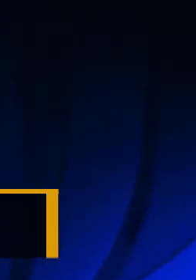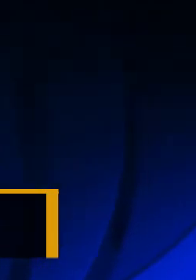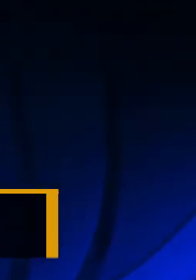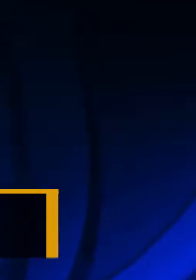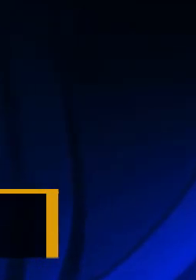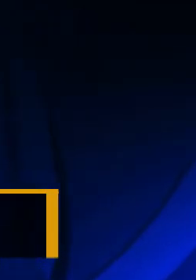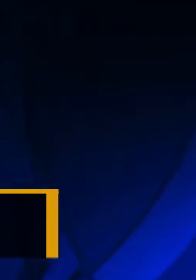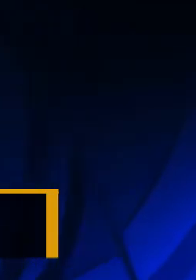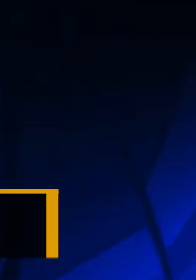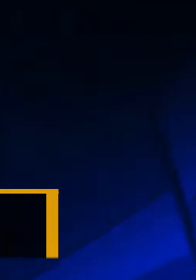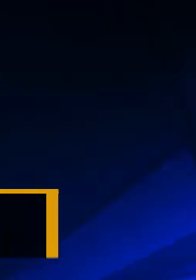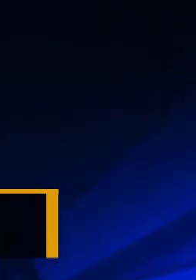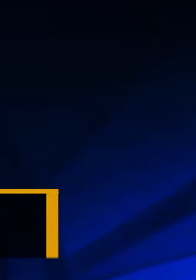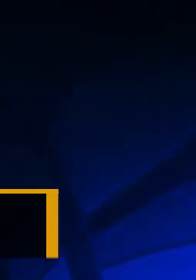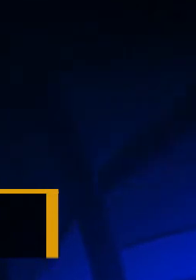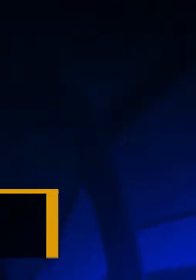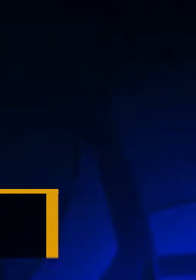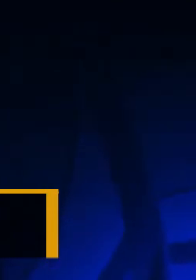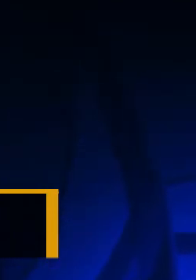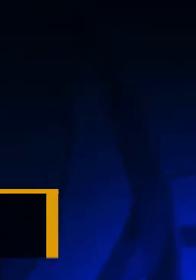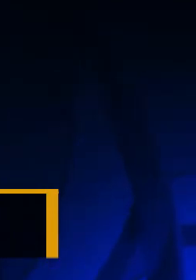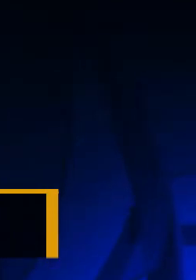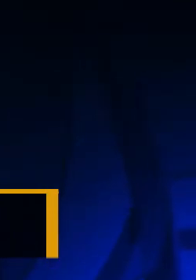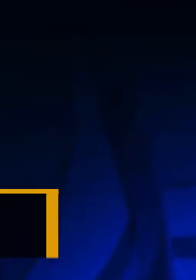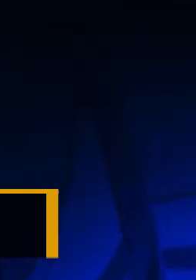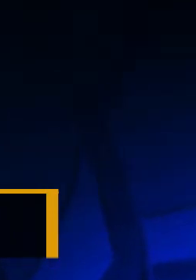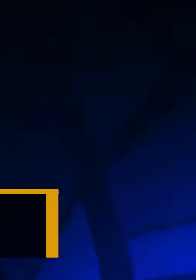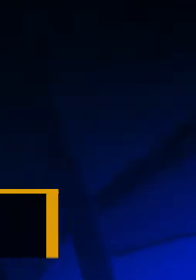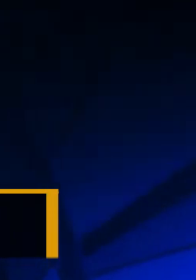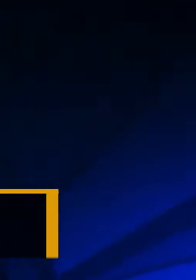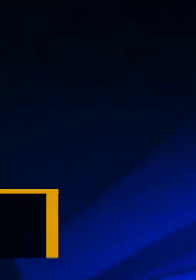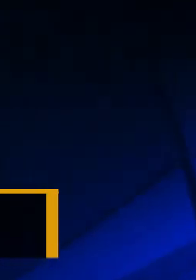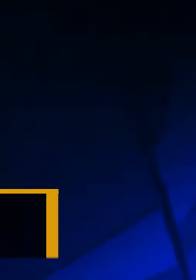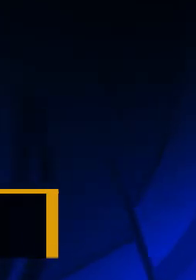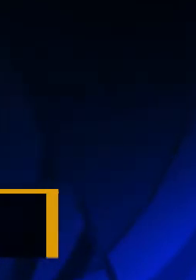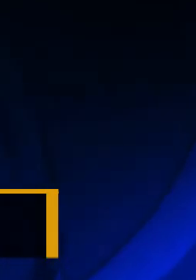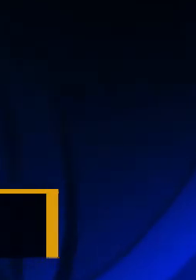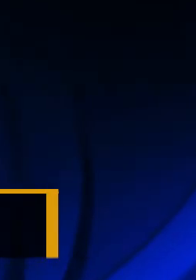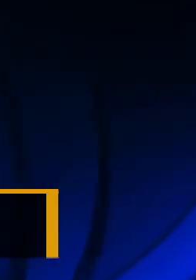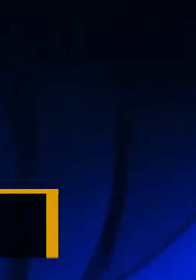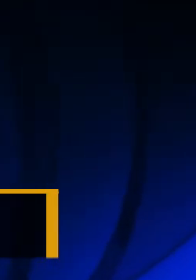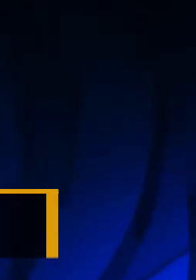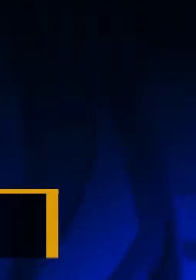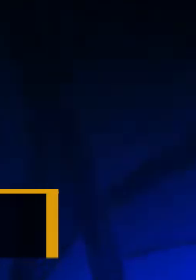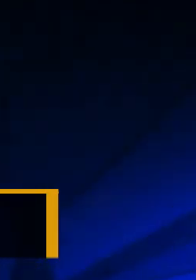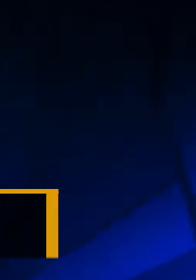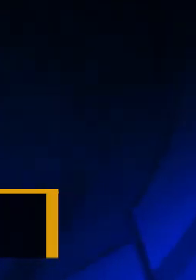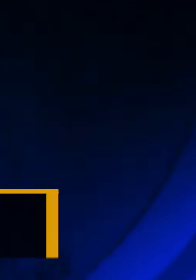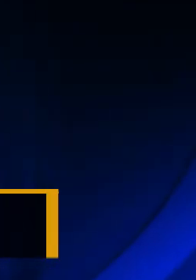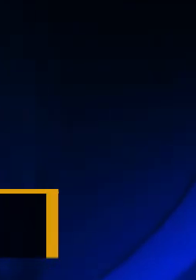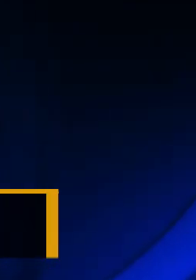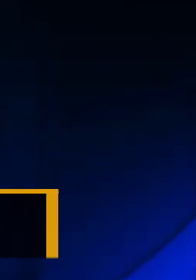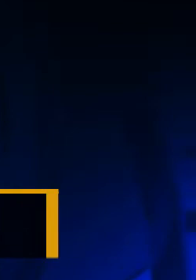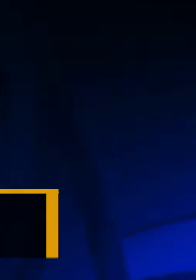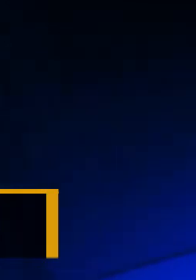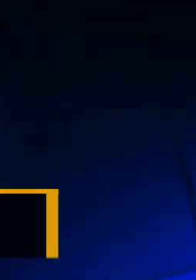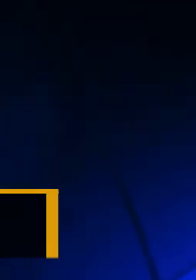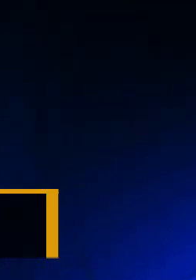la víctima número 11 de este trágico accidente de tránsito registrado en importante carretera